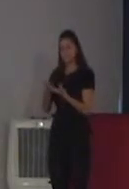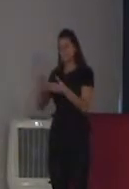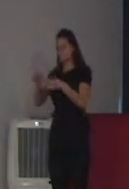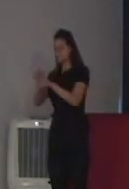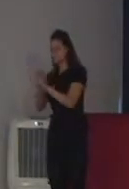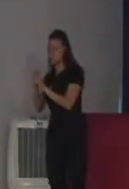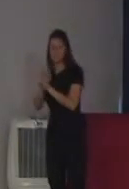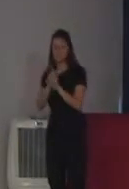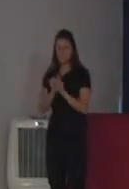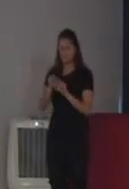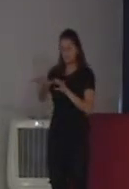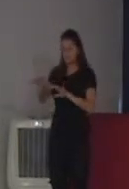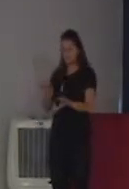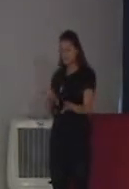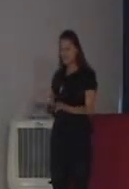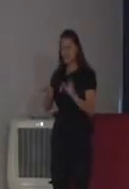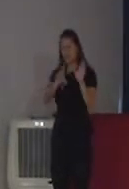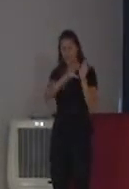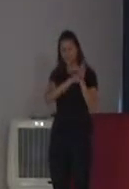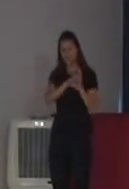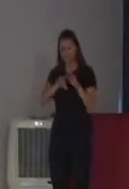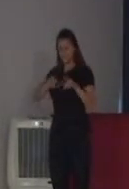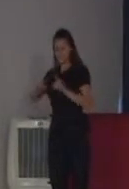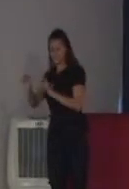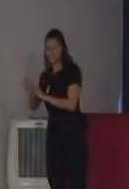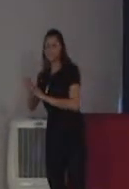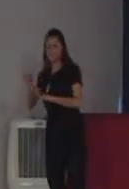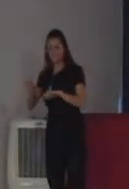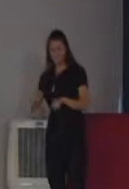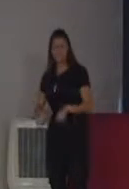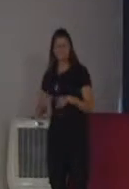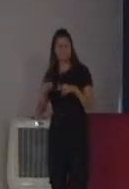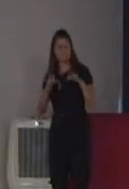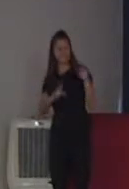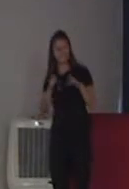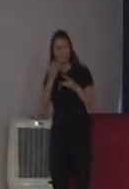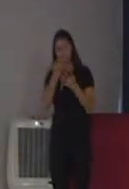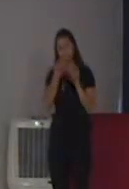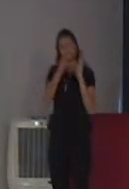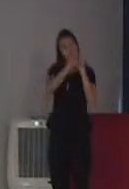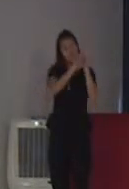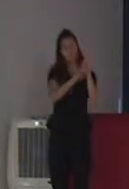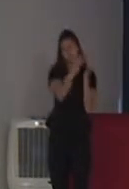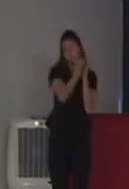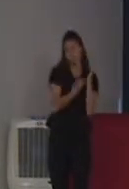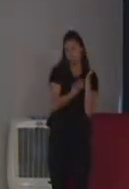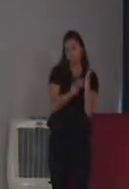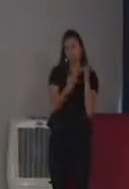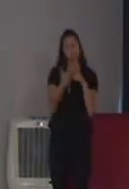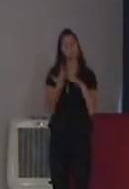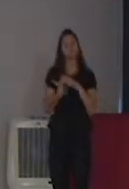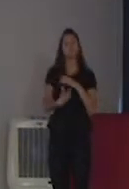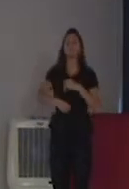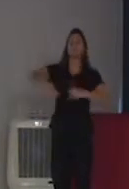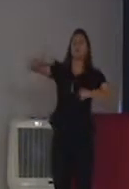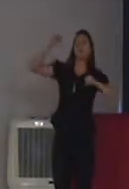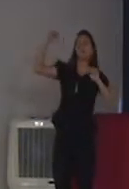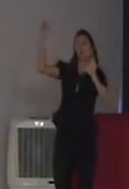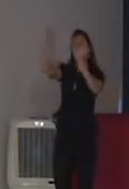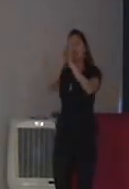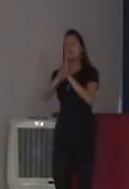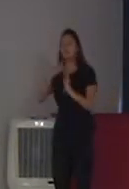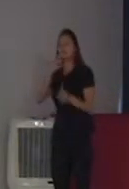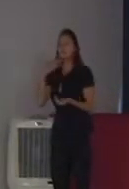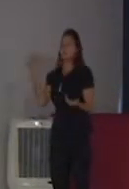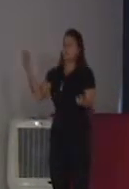sociedades y las leyes. Porque aunque existan las leyes, y se salga, digamos, a exigir esas leyes, o se intente, digamos, denunciar la